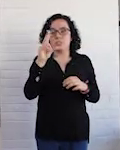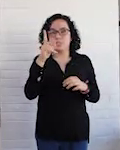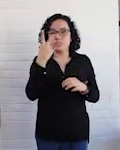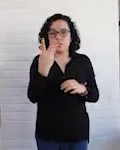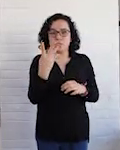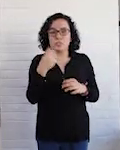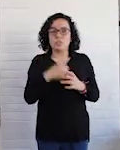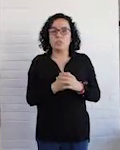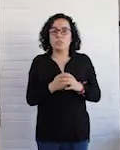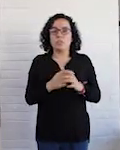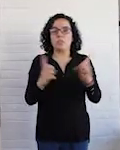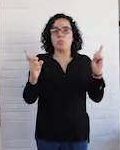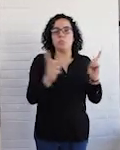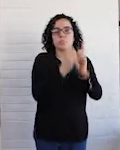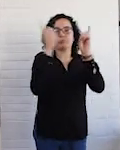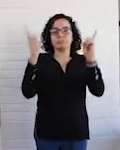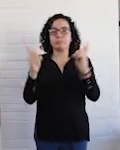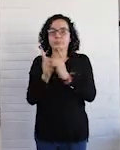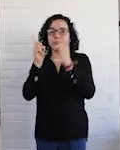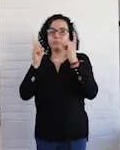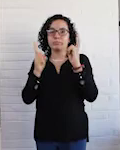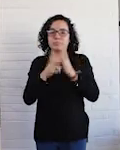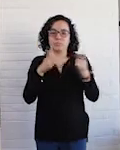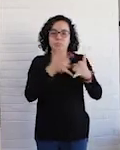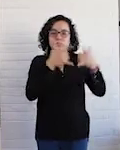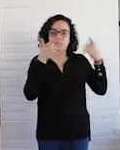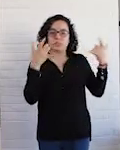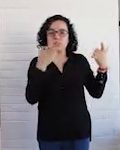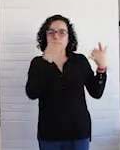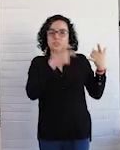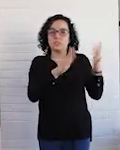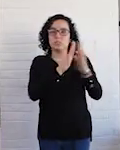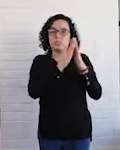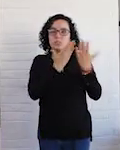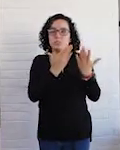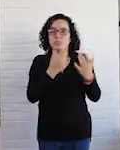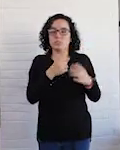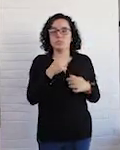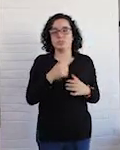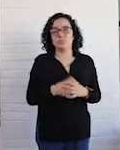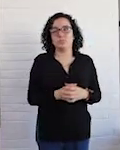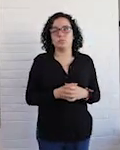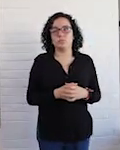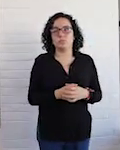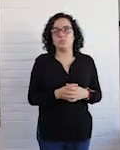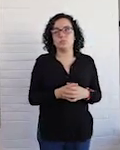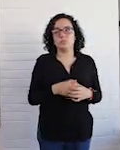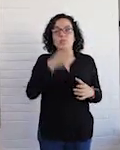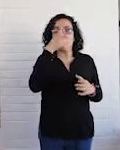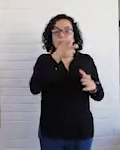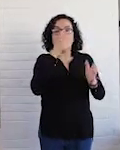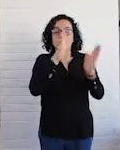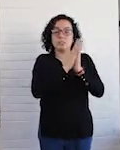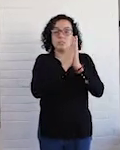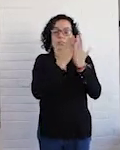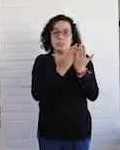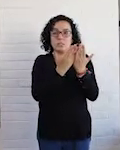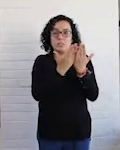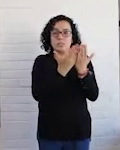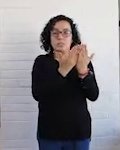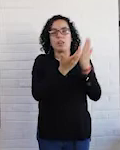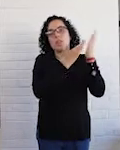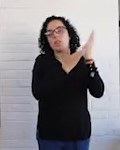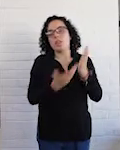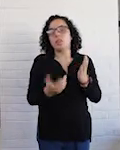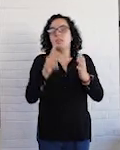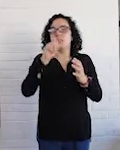casualidades bellísimas alrededor de este autor y de esta novela. Esta novela, este año, después de que llegó Trump